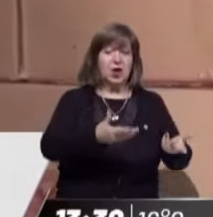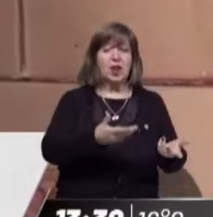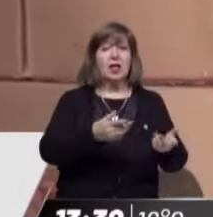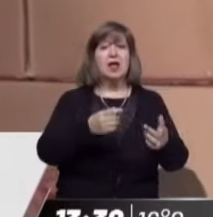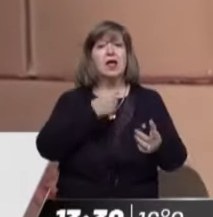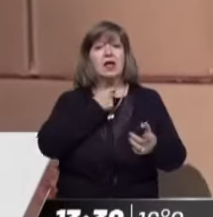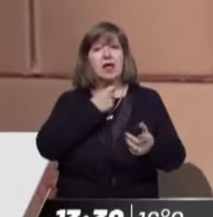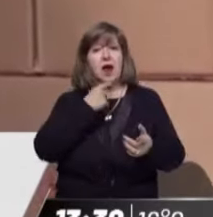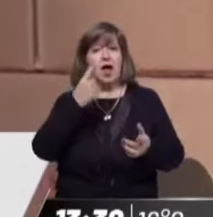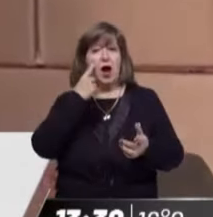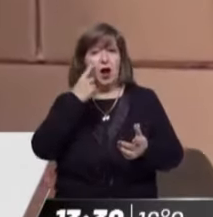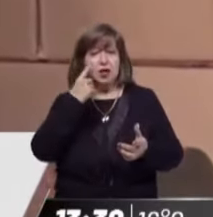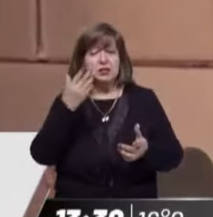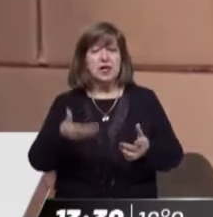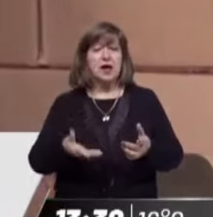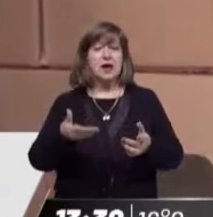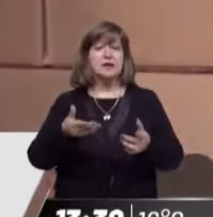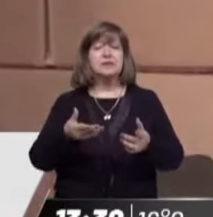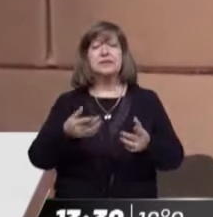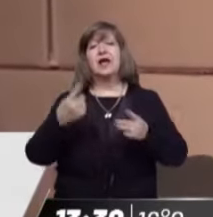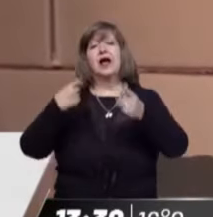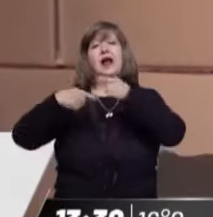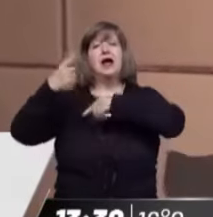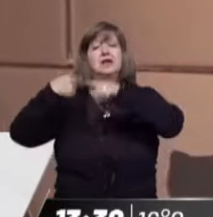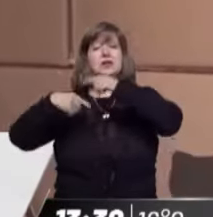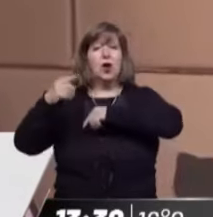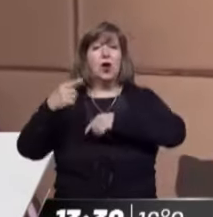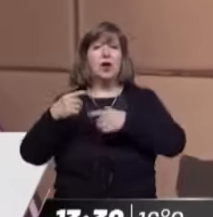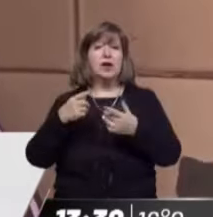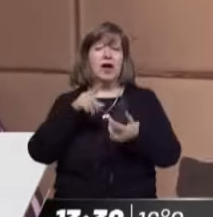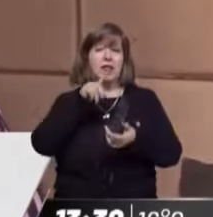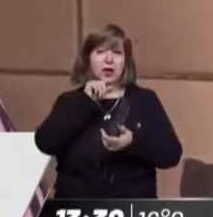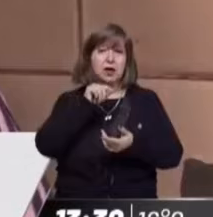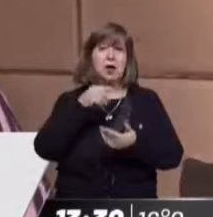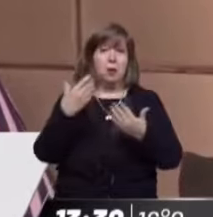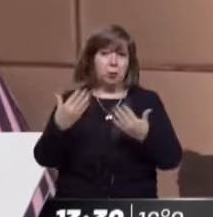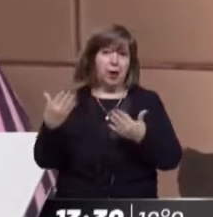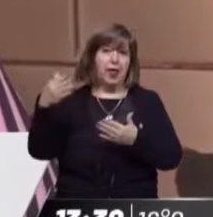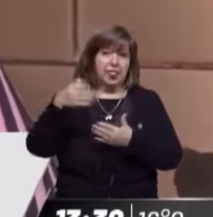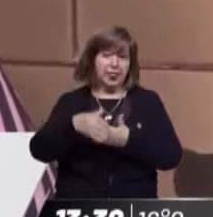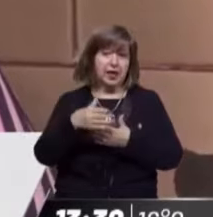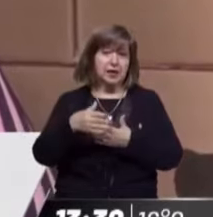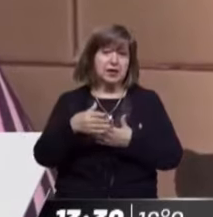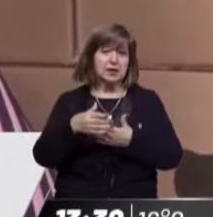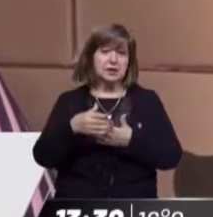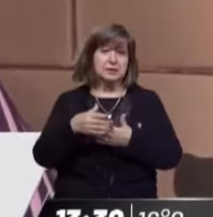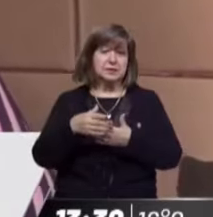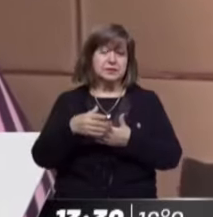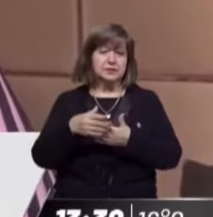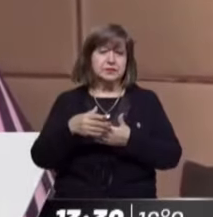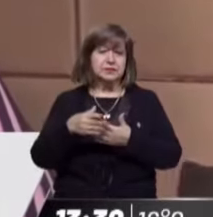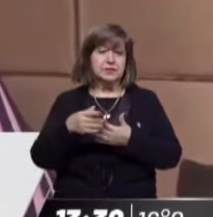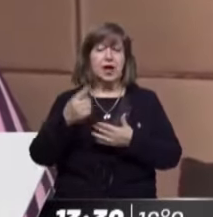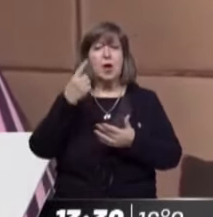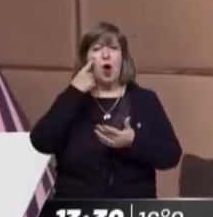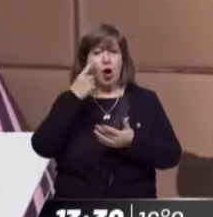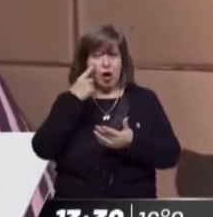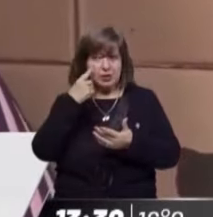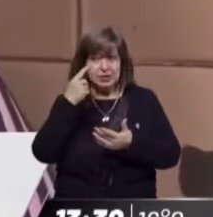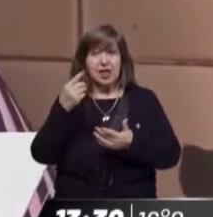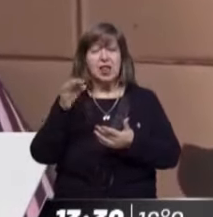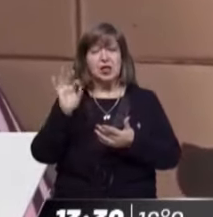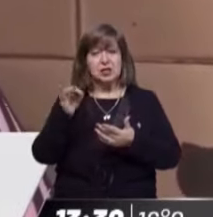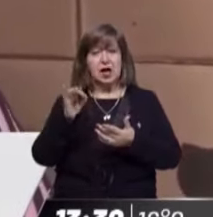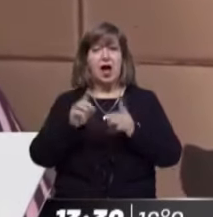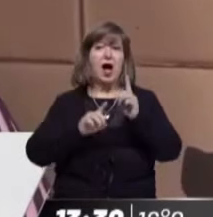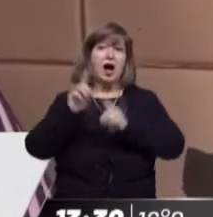nos quieran conocer que quieran conocer la historia de horneritos la pueden buscar donde sea porque somos muy conocidos eh para